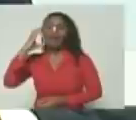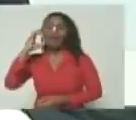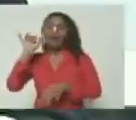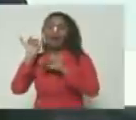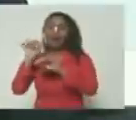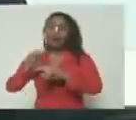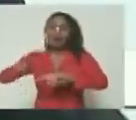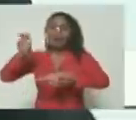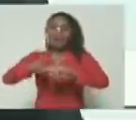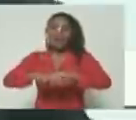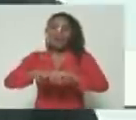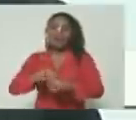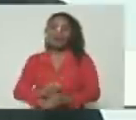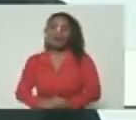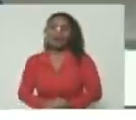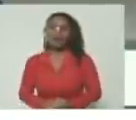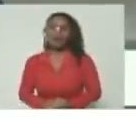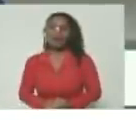silla.